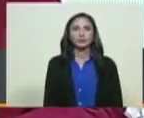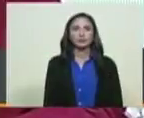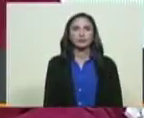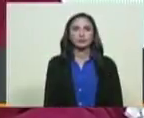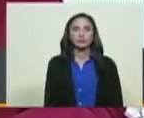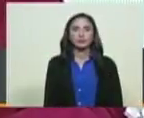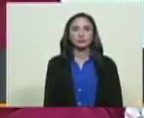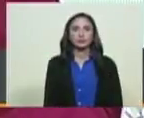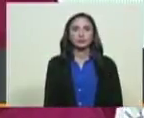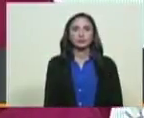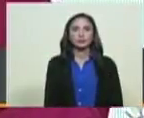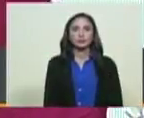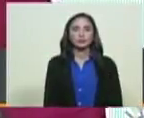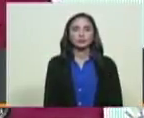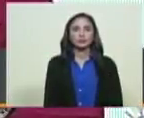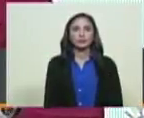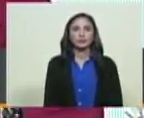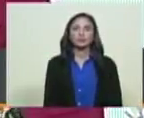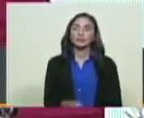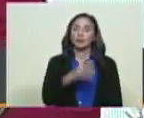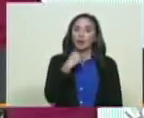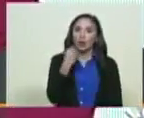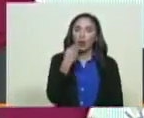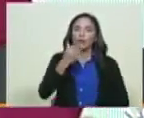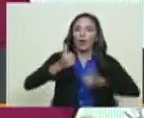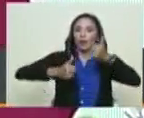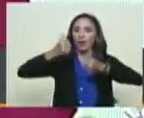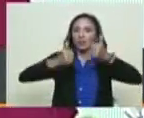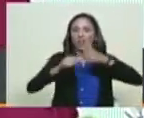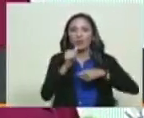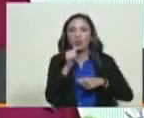y la juventud no solo que debe postular